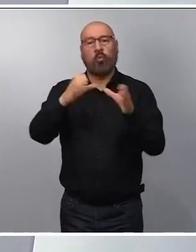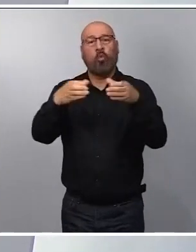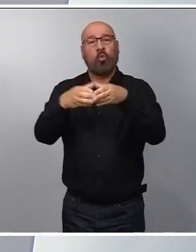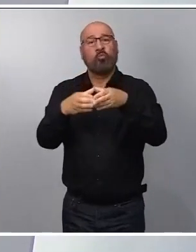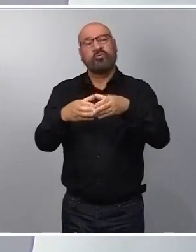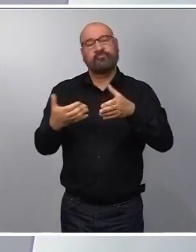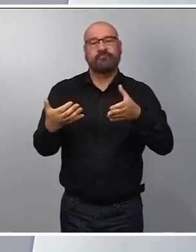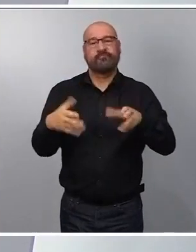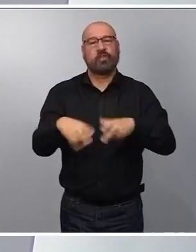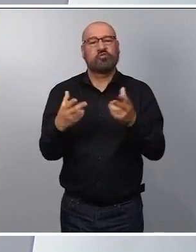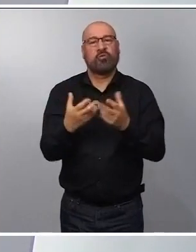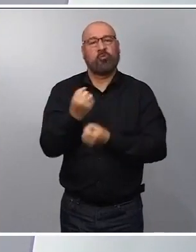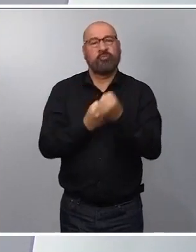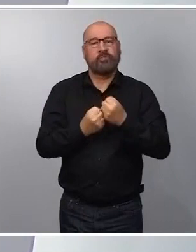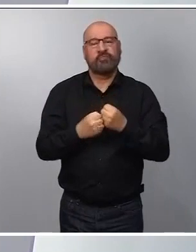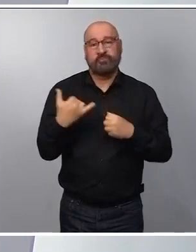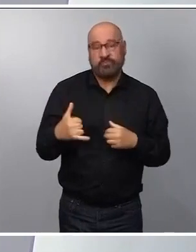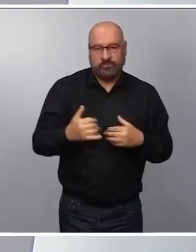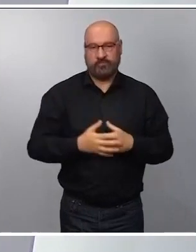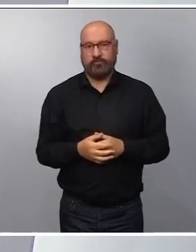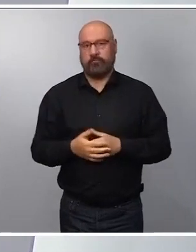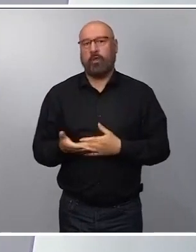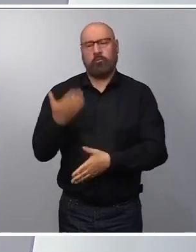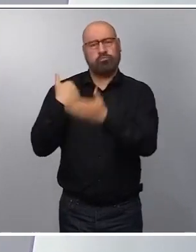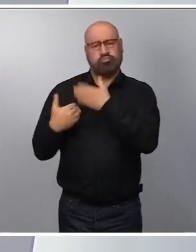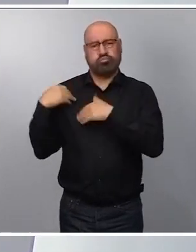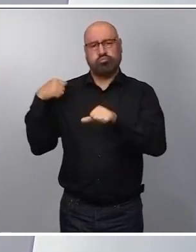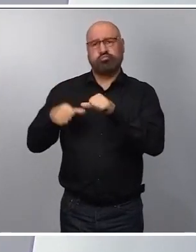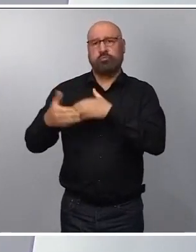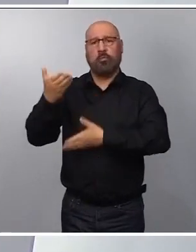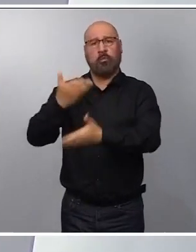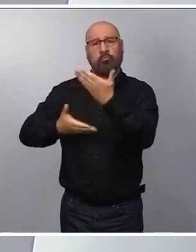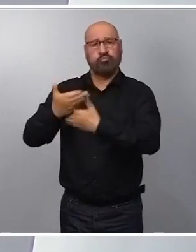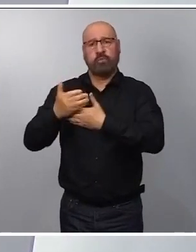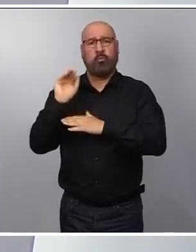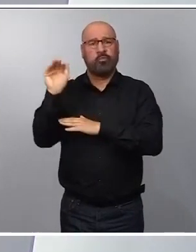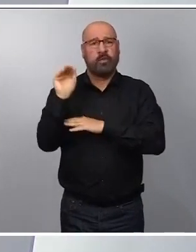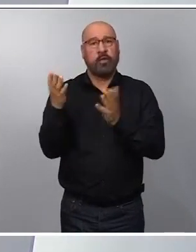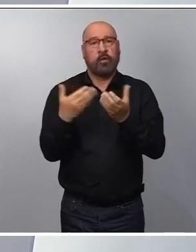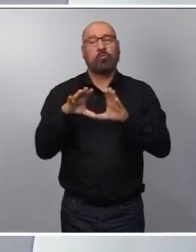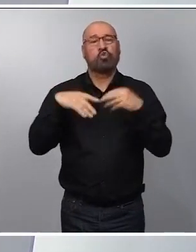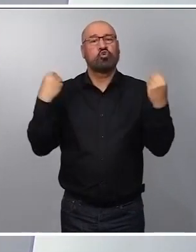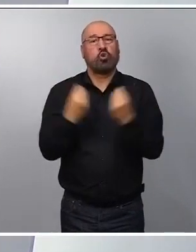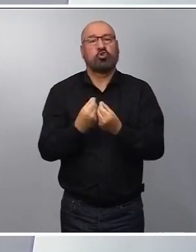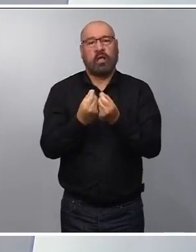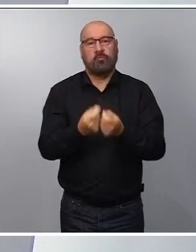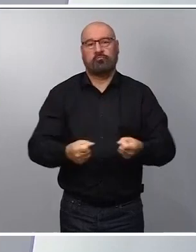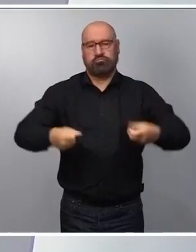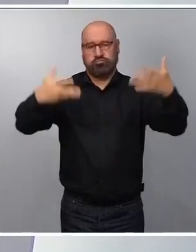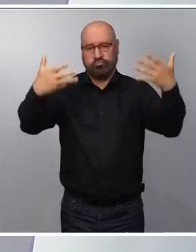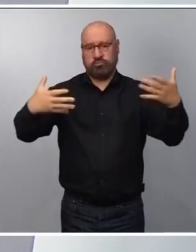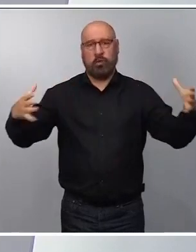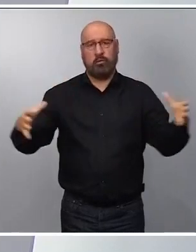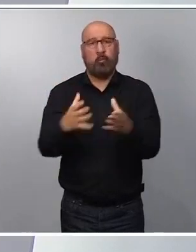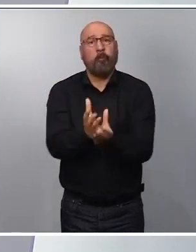A experiencia pasada do nosso país e a comparación internacional moestra que o parque público de vivienda é fundamental para